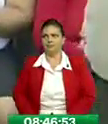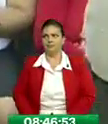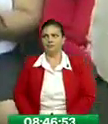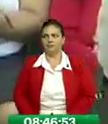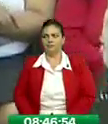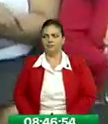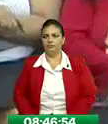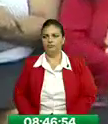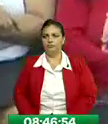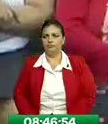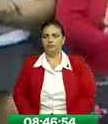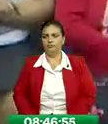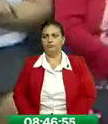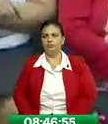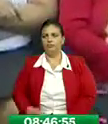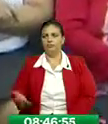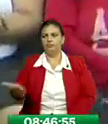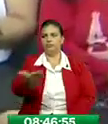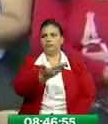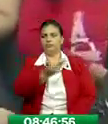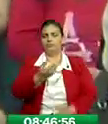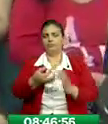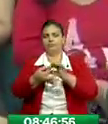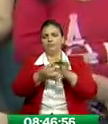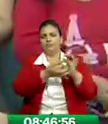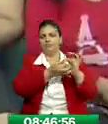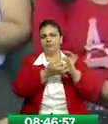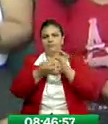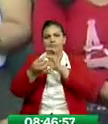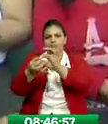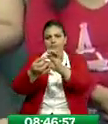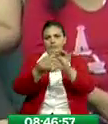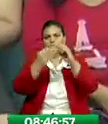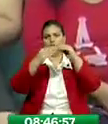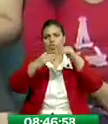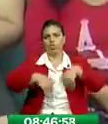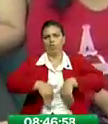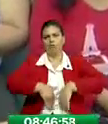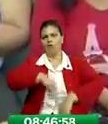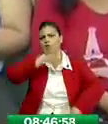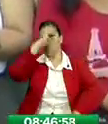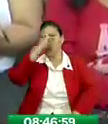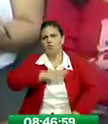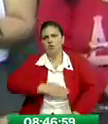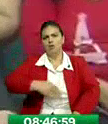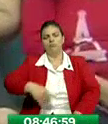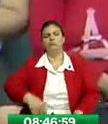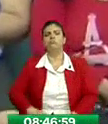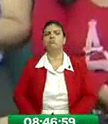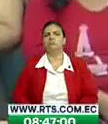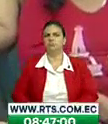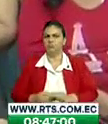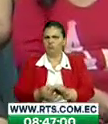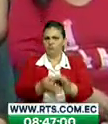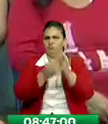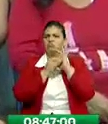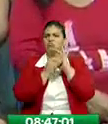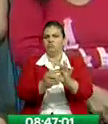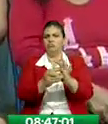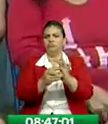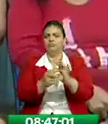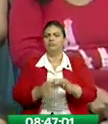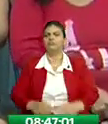El pueblo unido jamás será vencido. Y aquí estamos dándole la guerra a la delincuencia. En estudio,